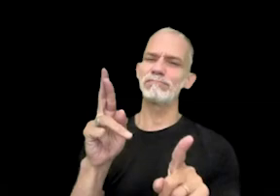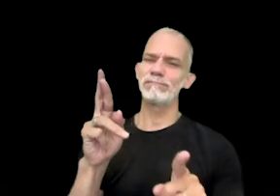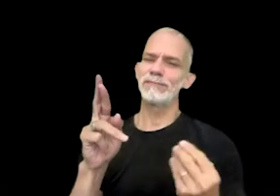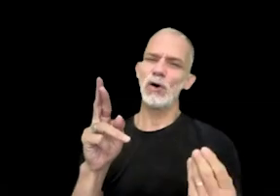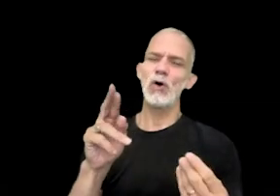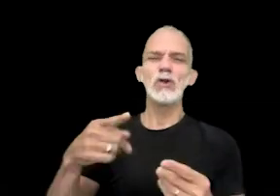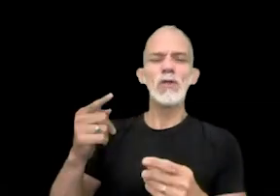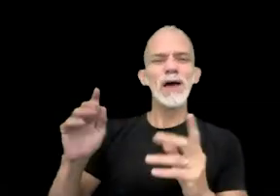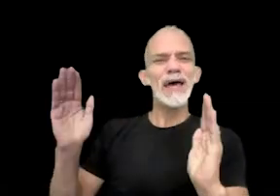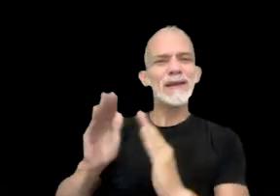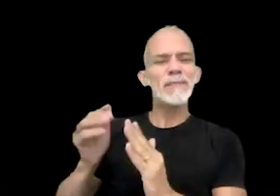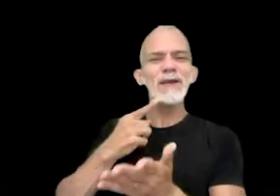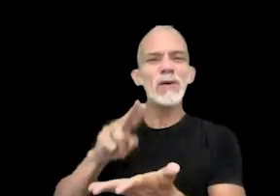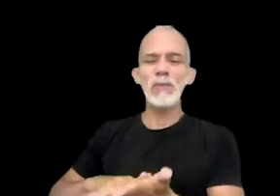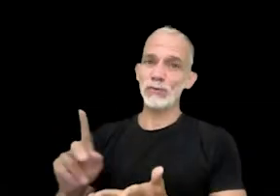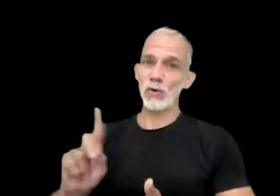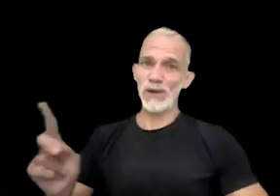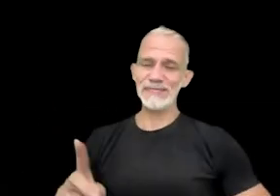de renta.